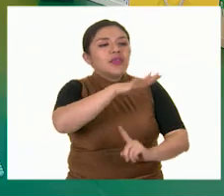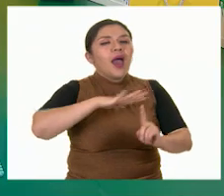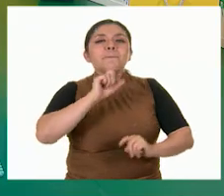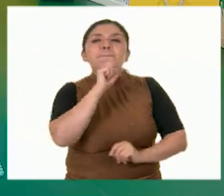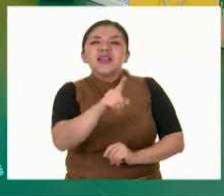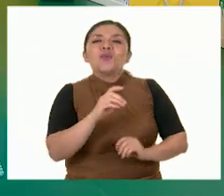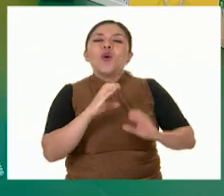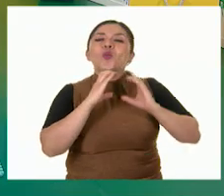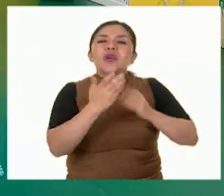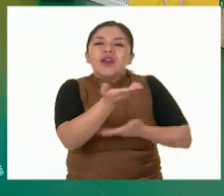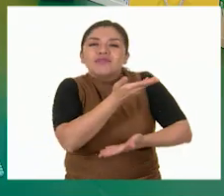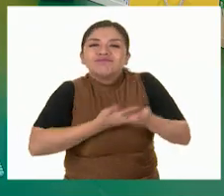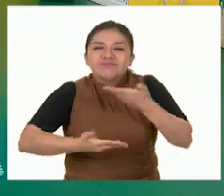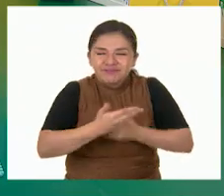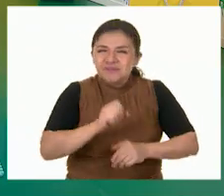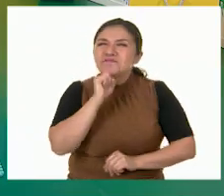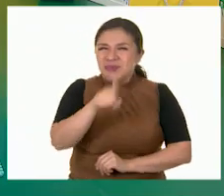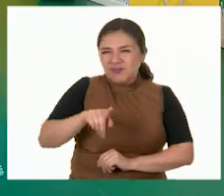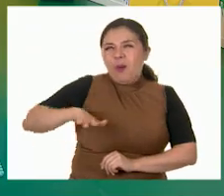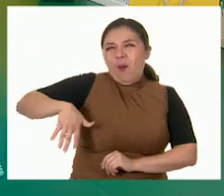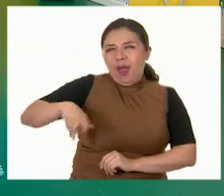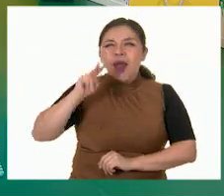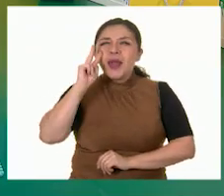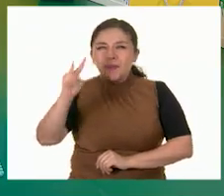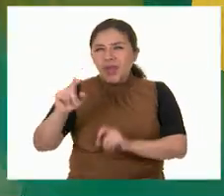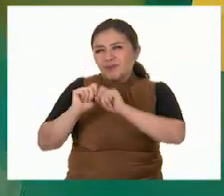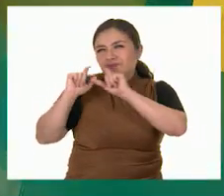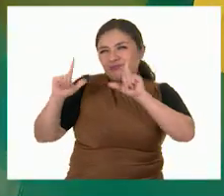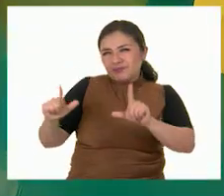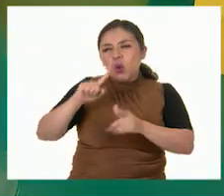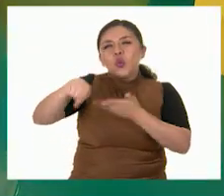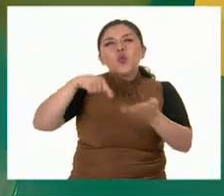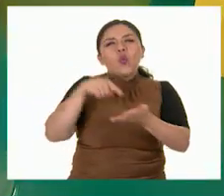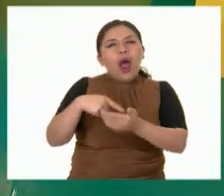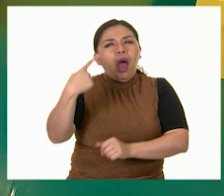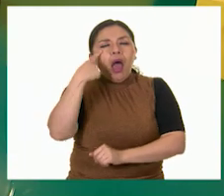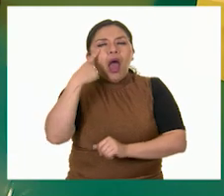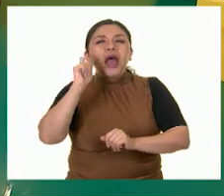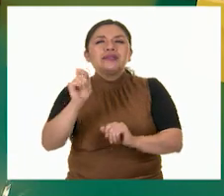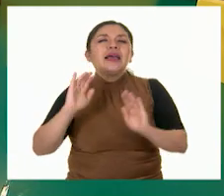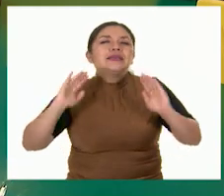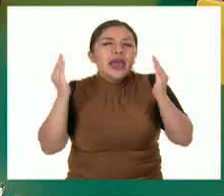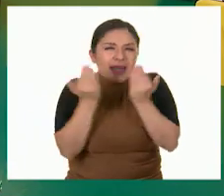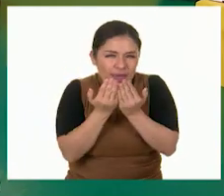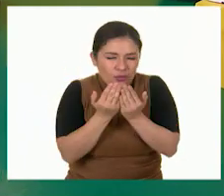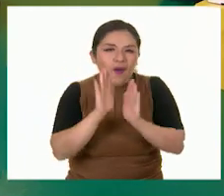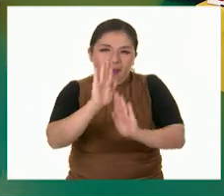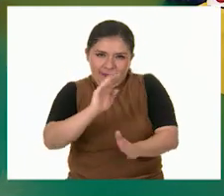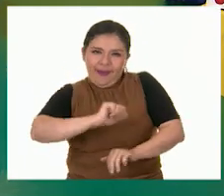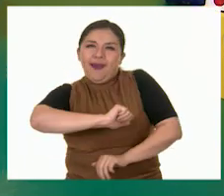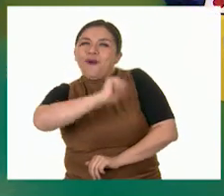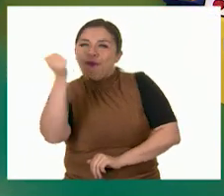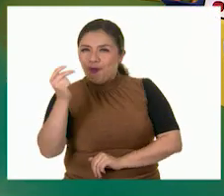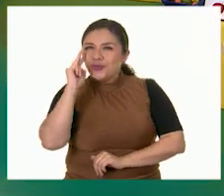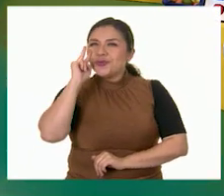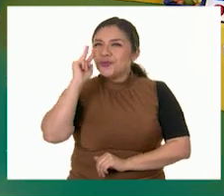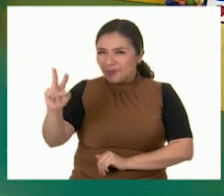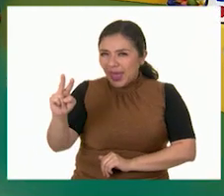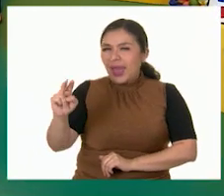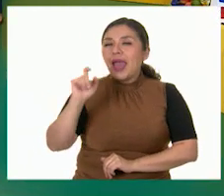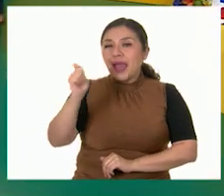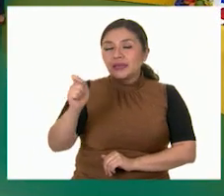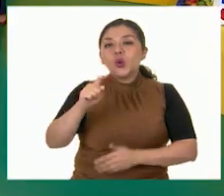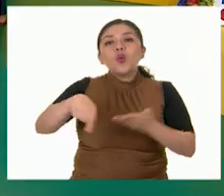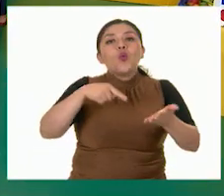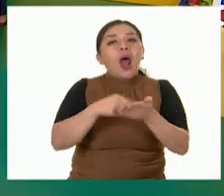también. Sí, hace un momento vimos láminas de espacios comunes cerrados. ¿Te parece si ahora vamos con